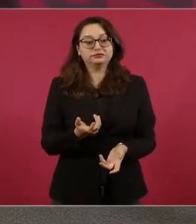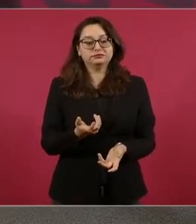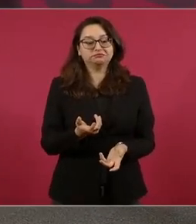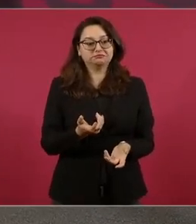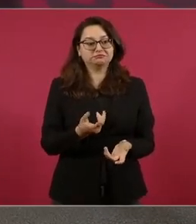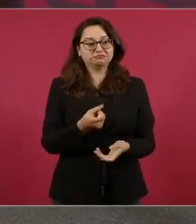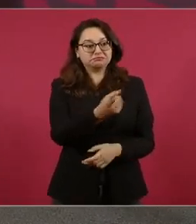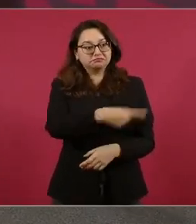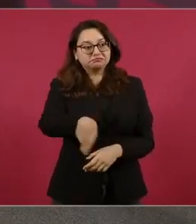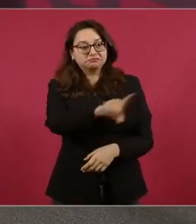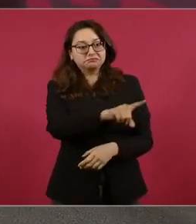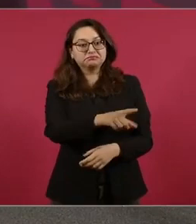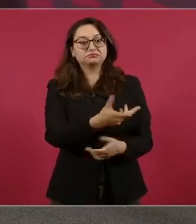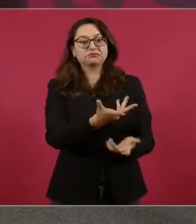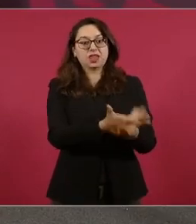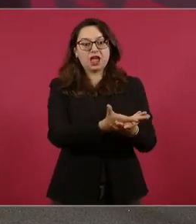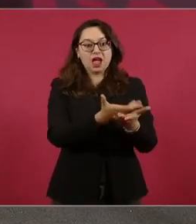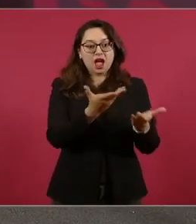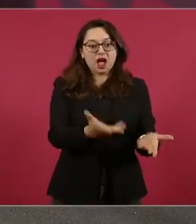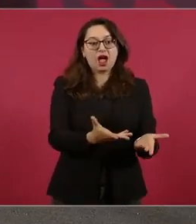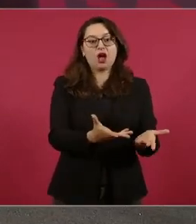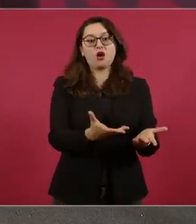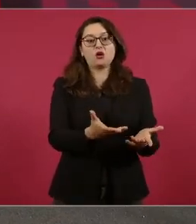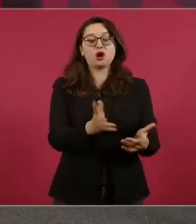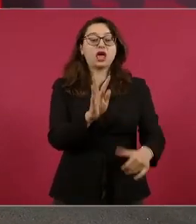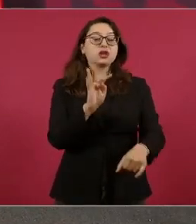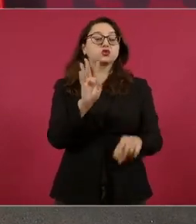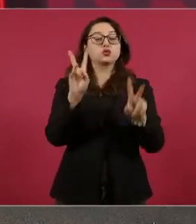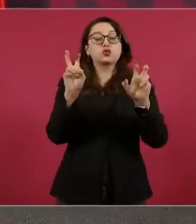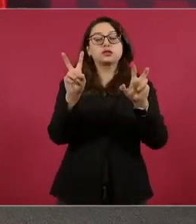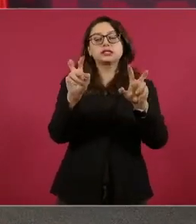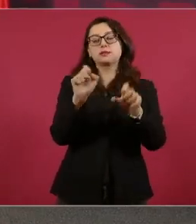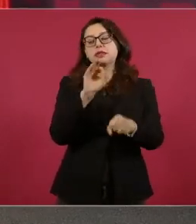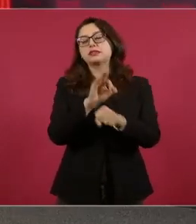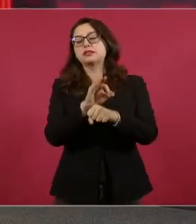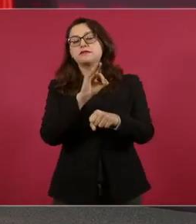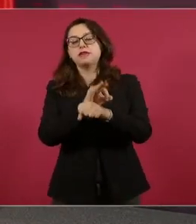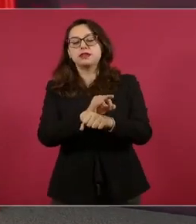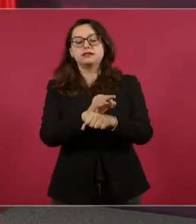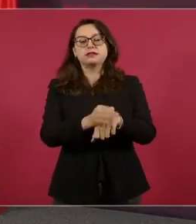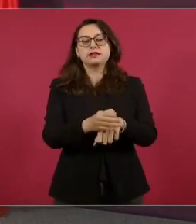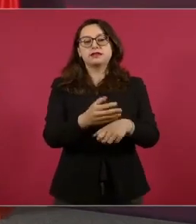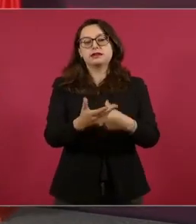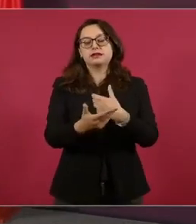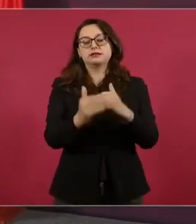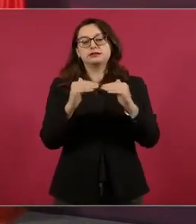convierten en los paladines de la Democracia de la